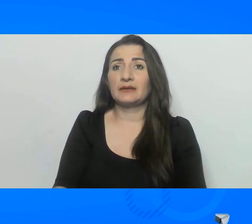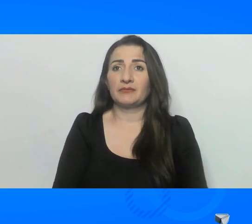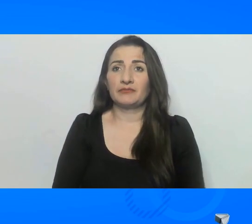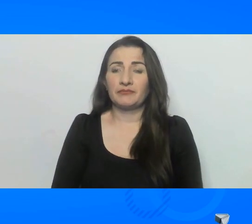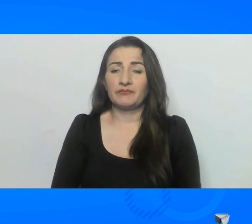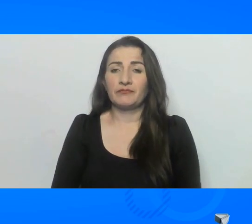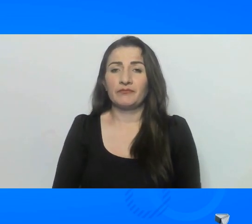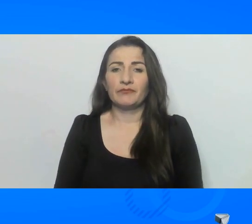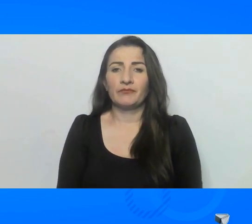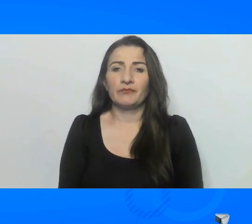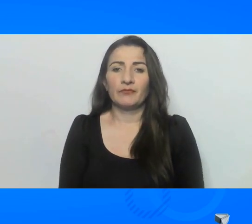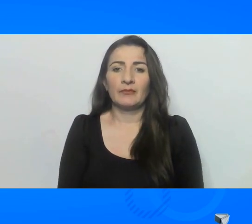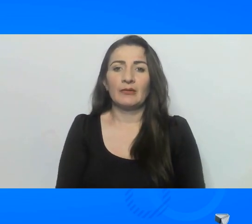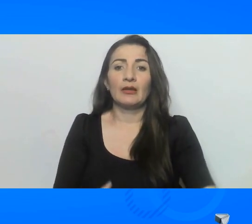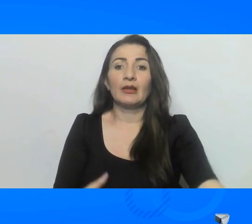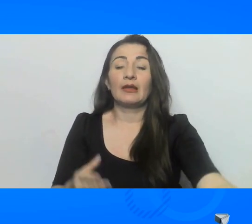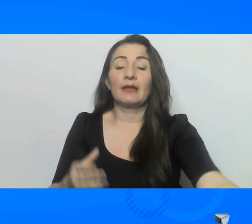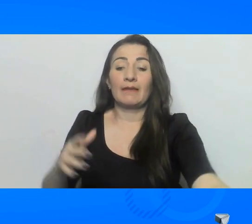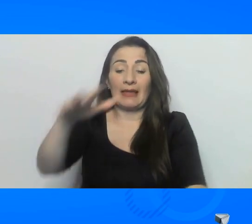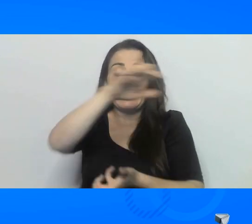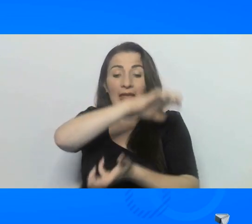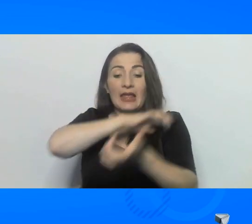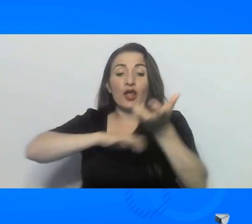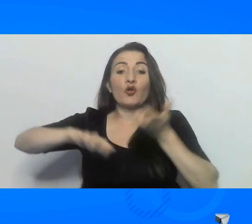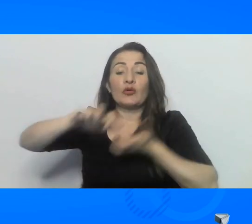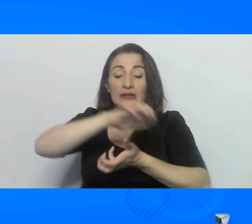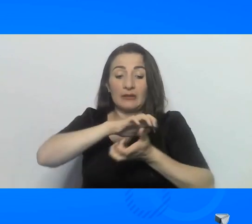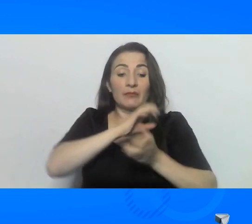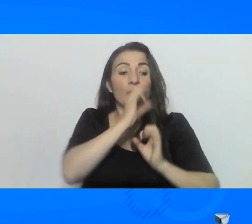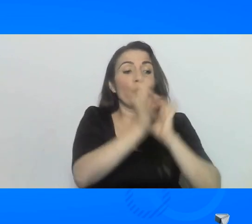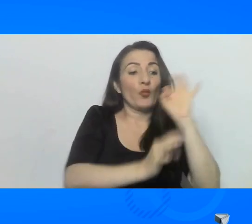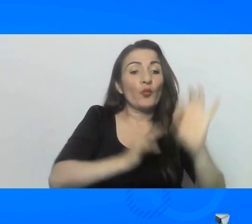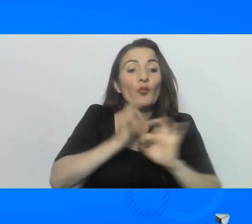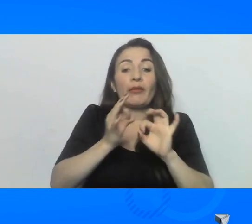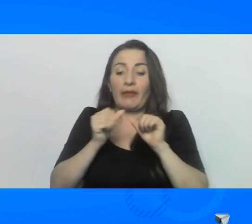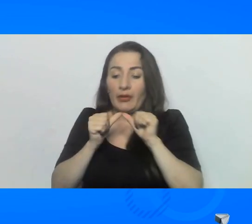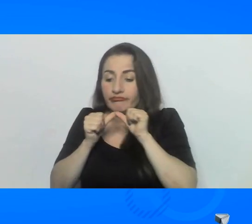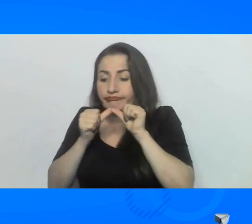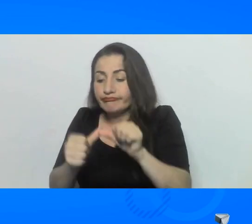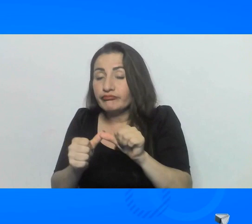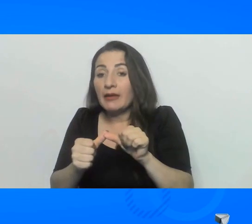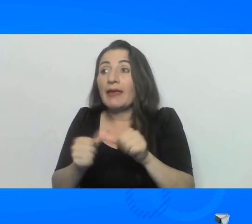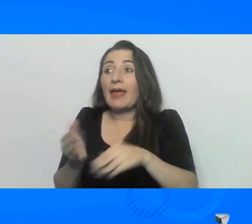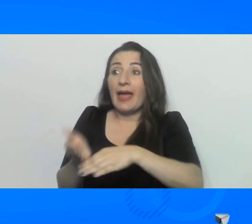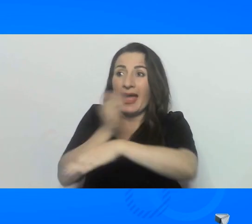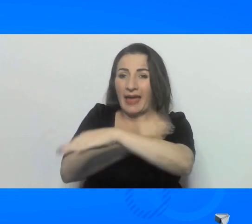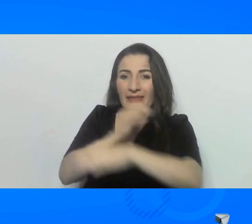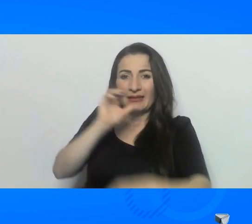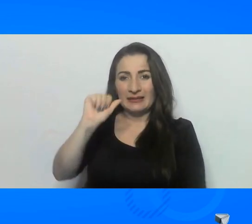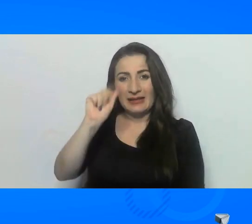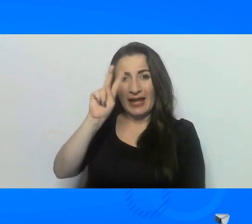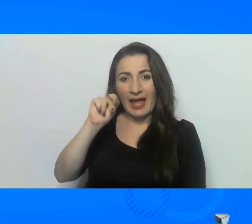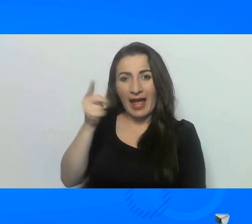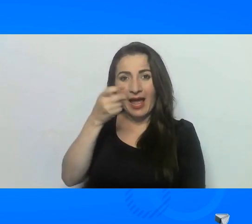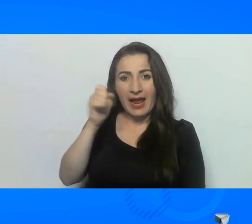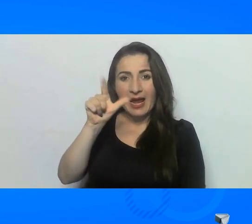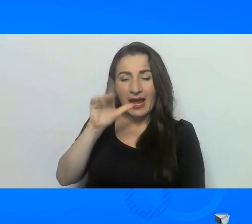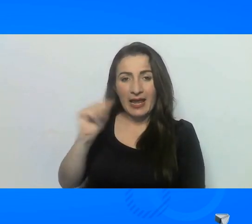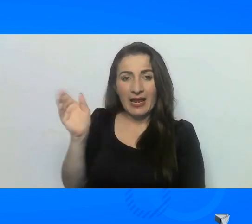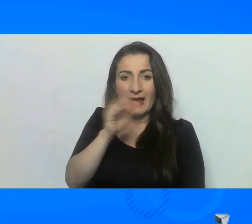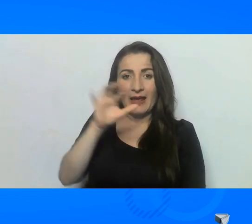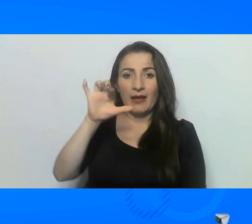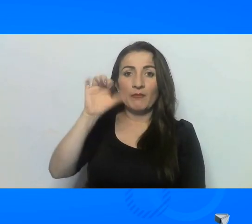ecosistema en el que realmente tenemos que cuidar, preservar, y como nos decía Ángela Pantoja en la